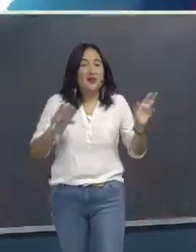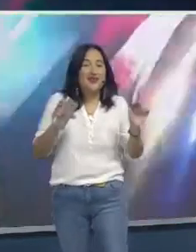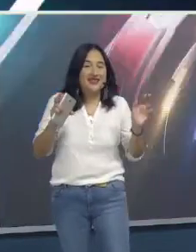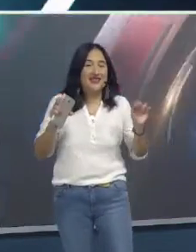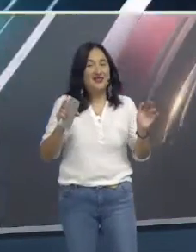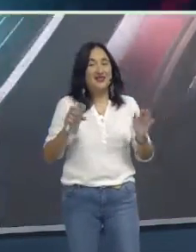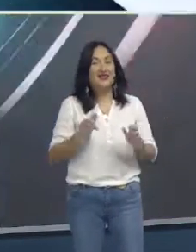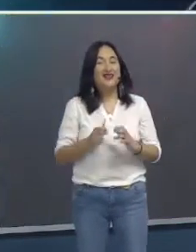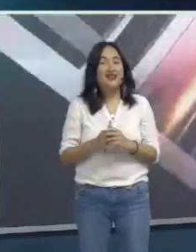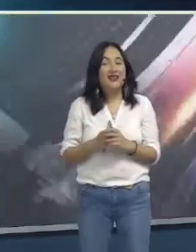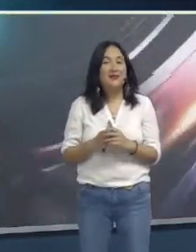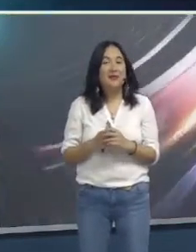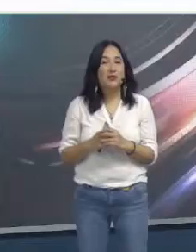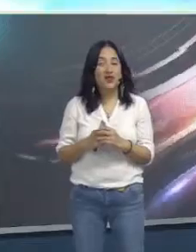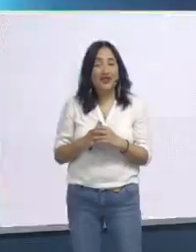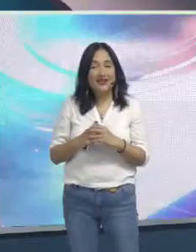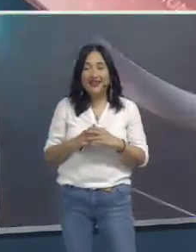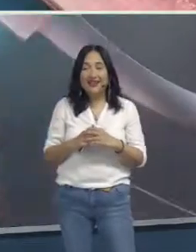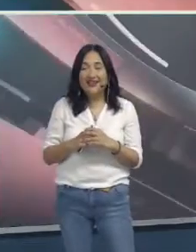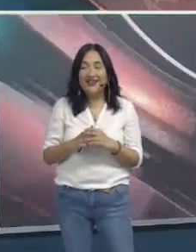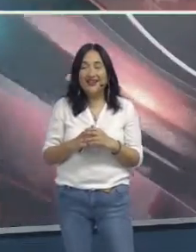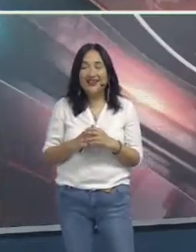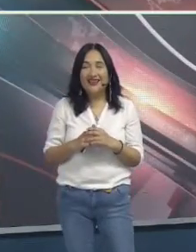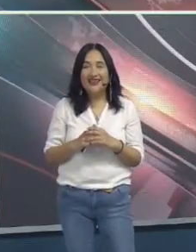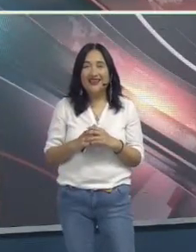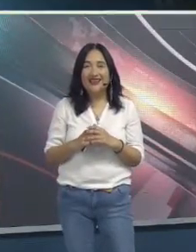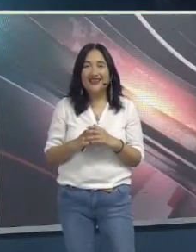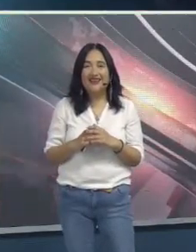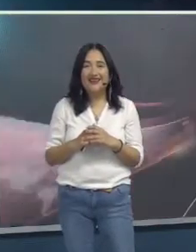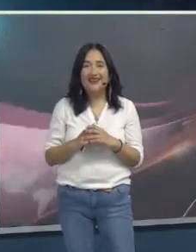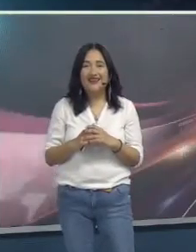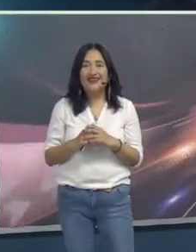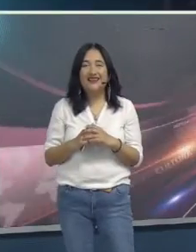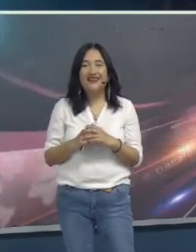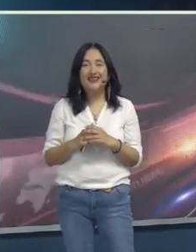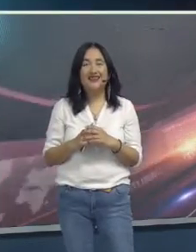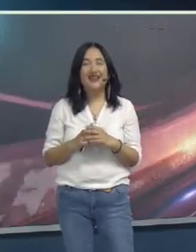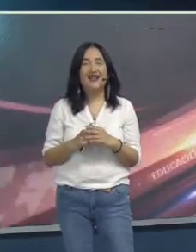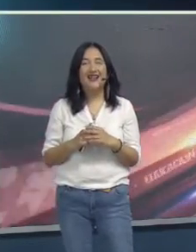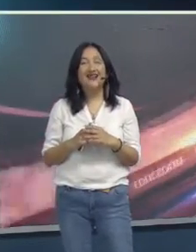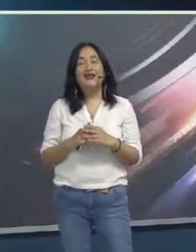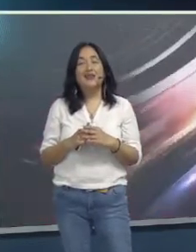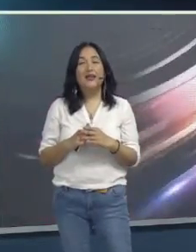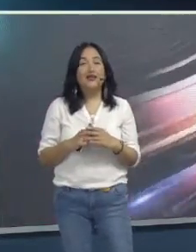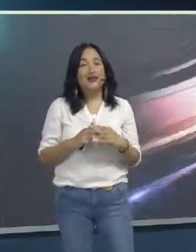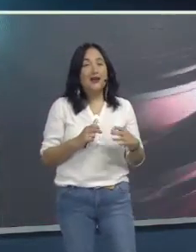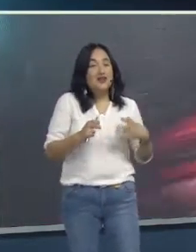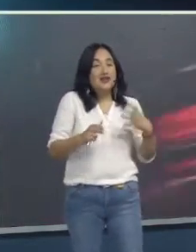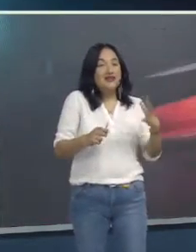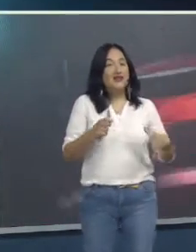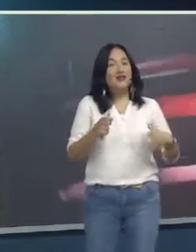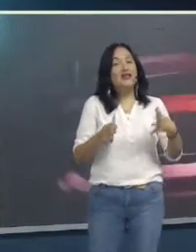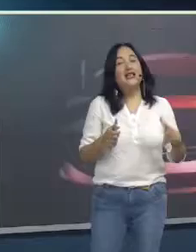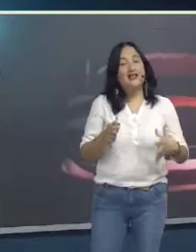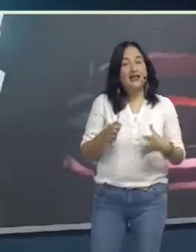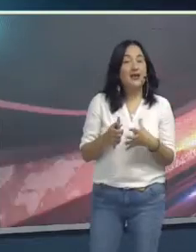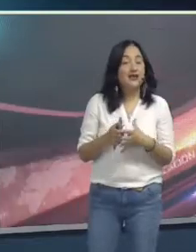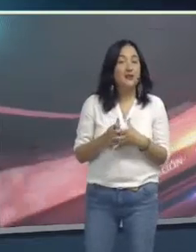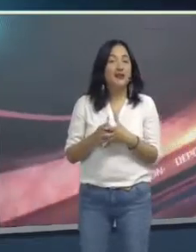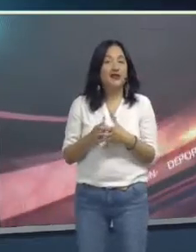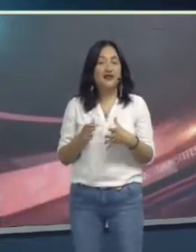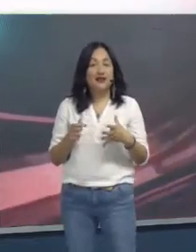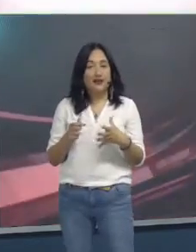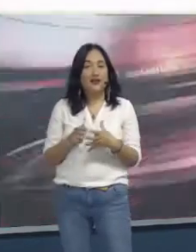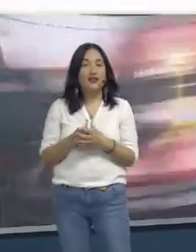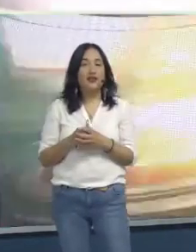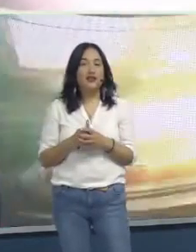entre comillas. ¿Cómo? ¿Me escucha? No, te escucho muy mal. ¿Qué? Ah, bien, digamos, antes de que finalice el mes,